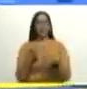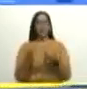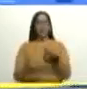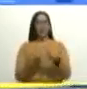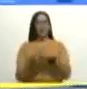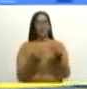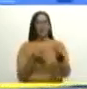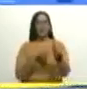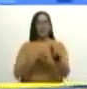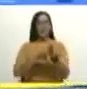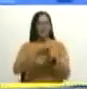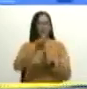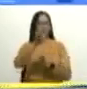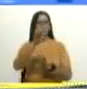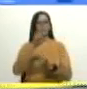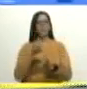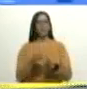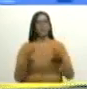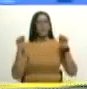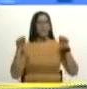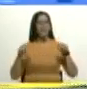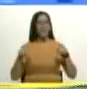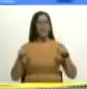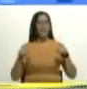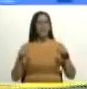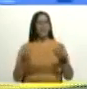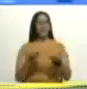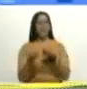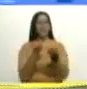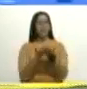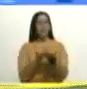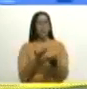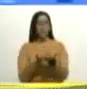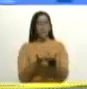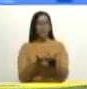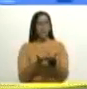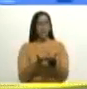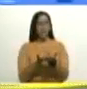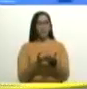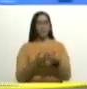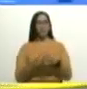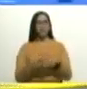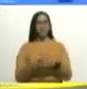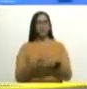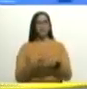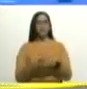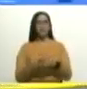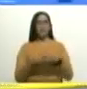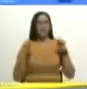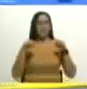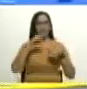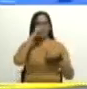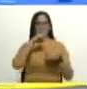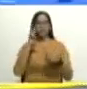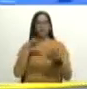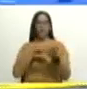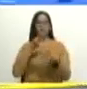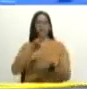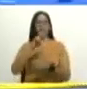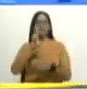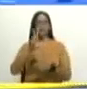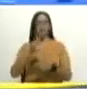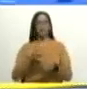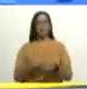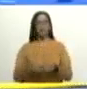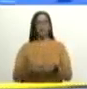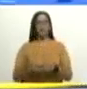la evolución de la economía en este año 2023.